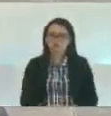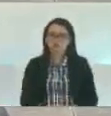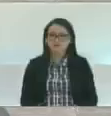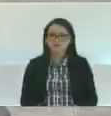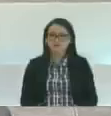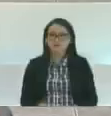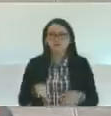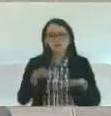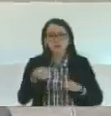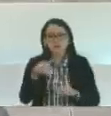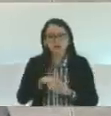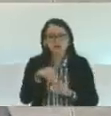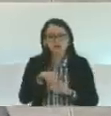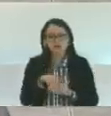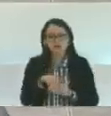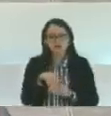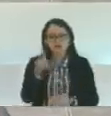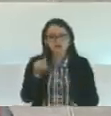suspendemos las elecciones.